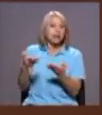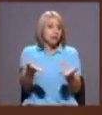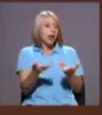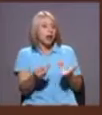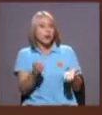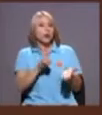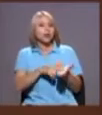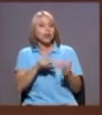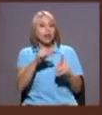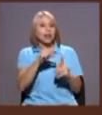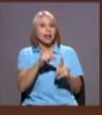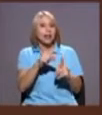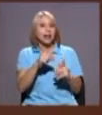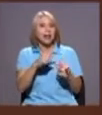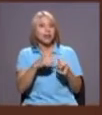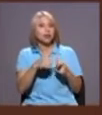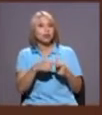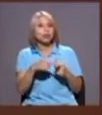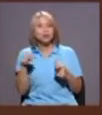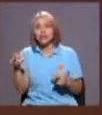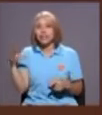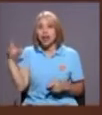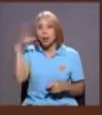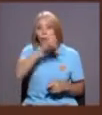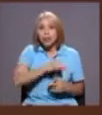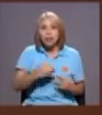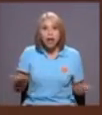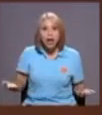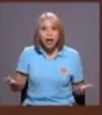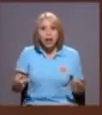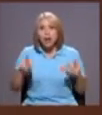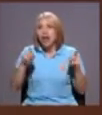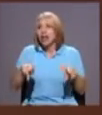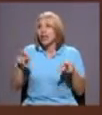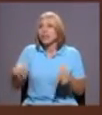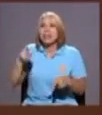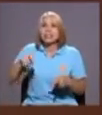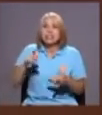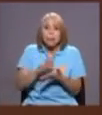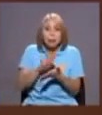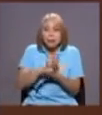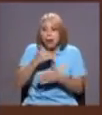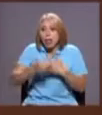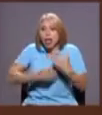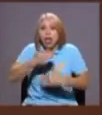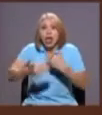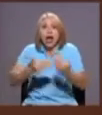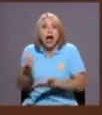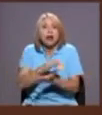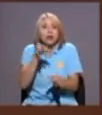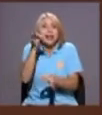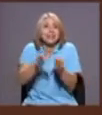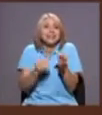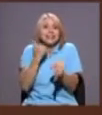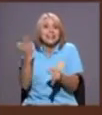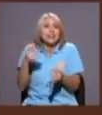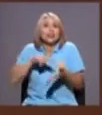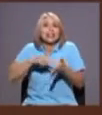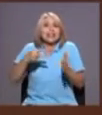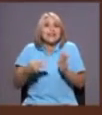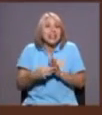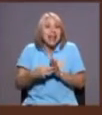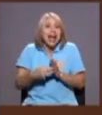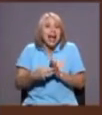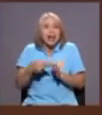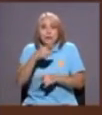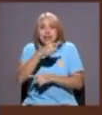alquiler. Y cuando usted se da cuenta, la gente la mataba. Una cosa tan sencilla como pedir eso, significaba que la mitad de